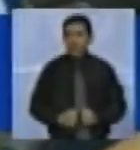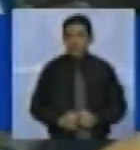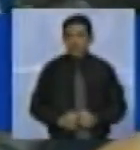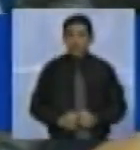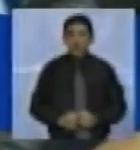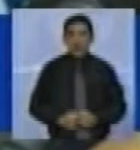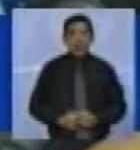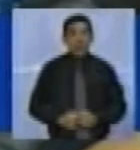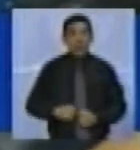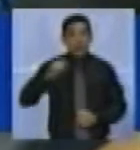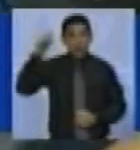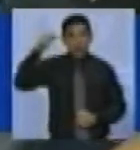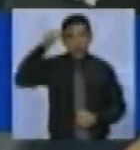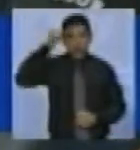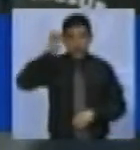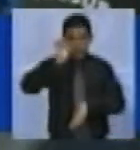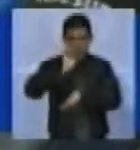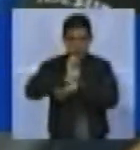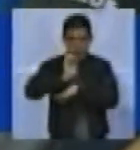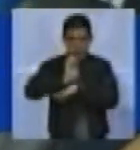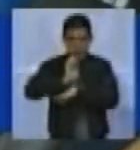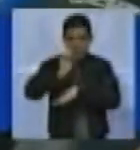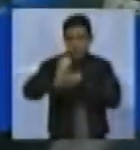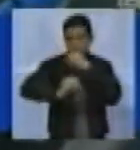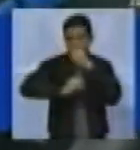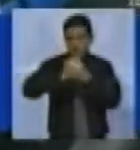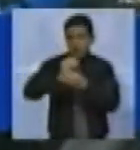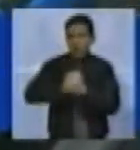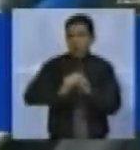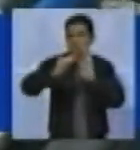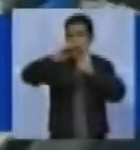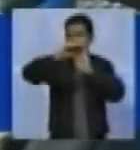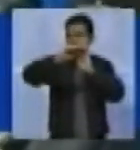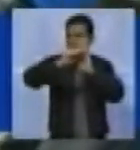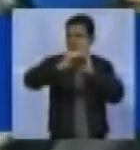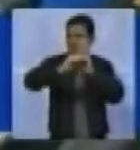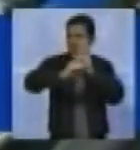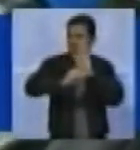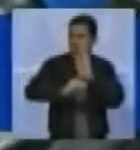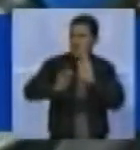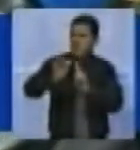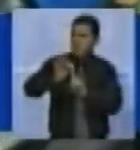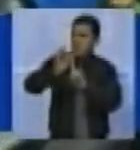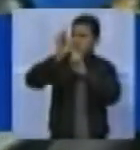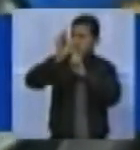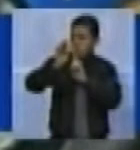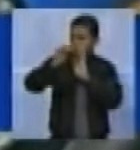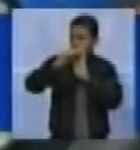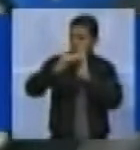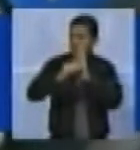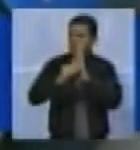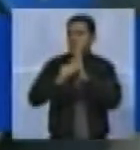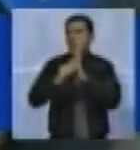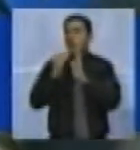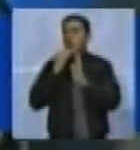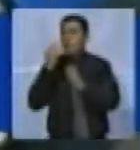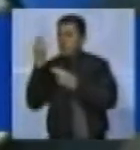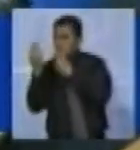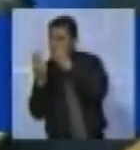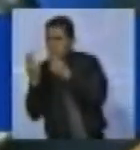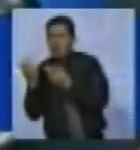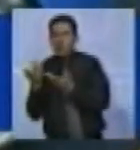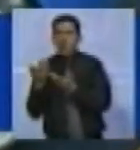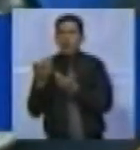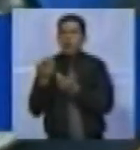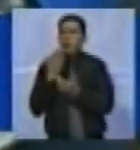el gobierno del Estado del Ecuador, al emitir el protocolo especial de visitas, comunicaciones y